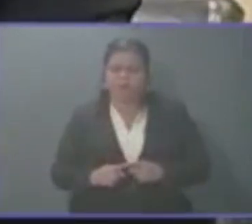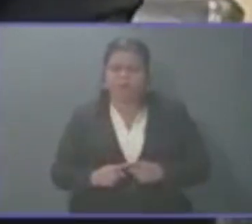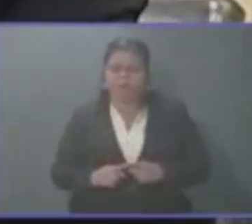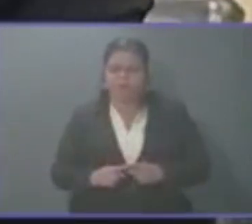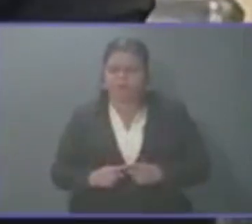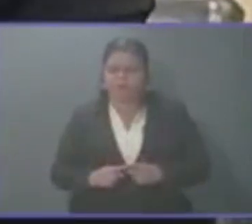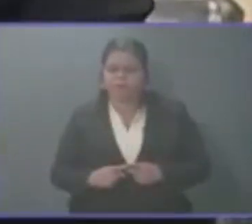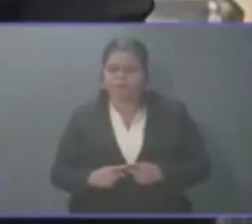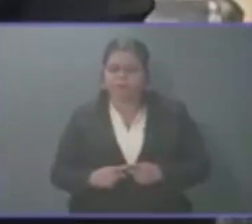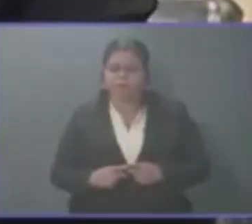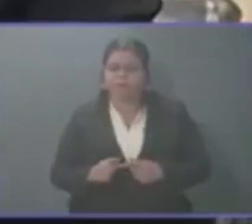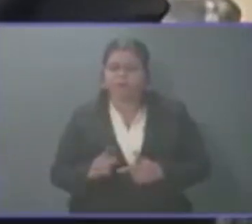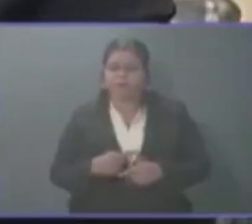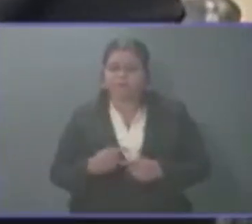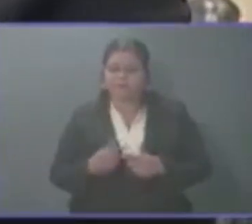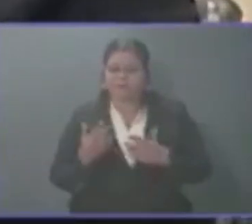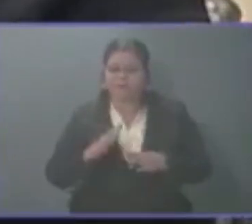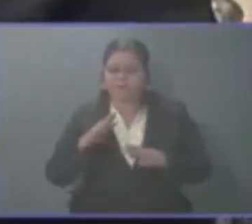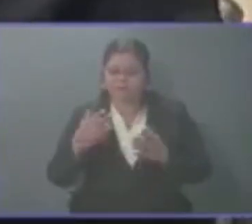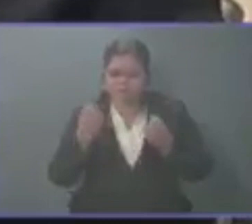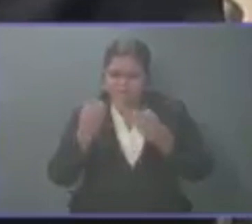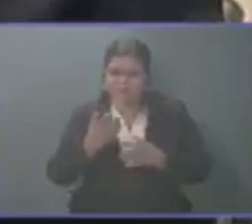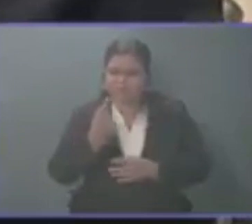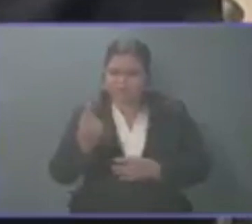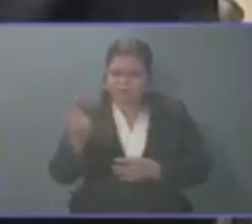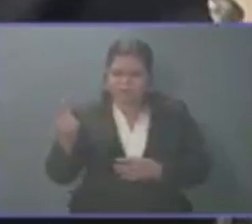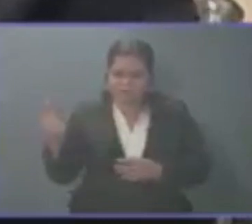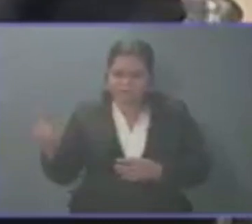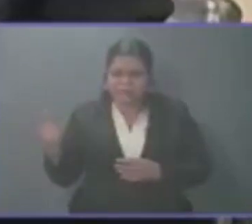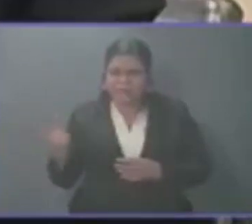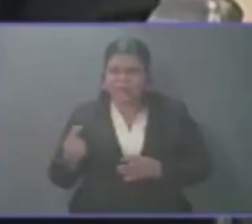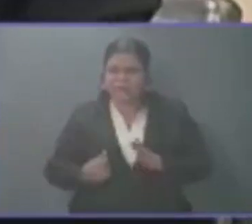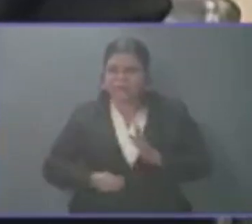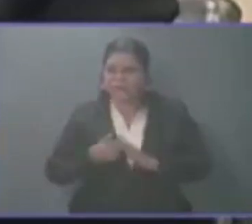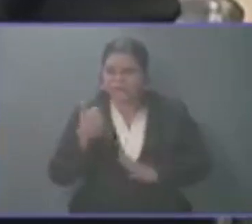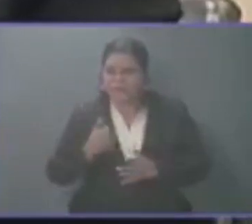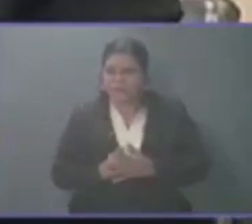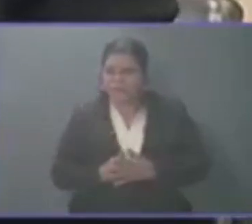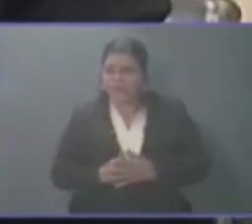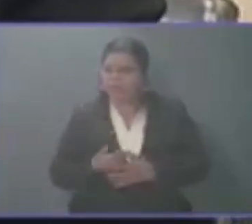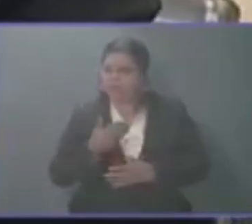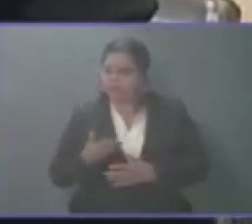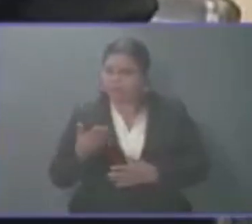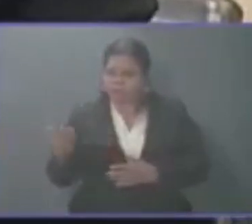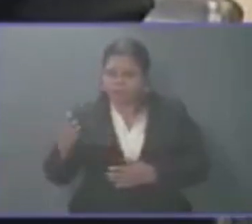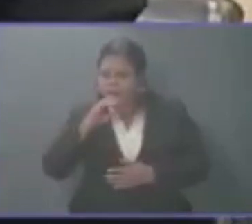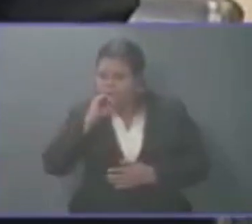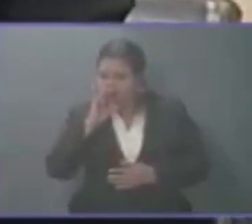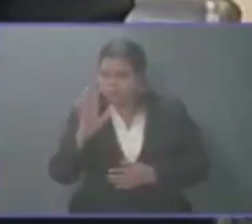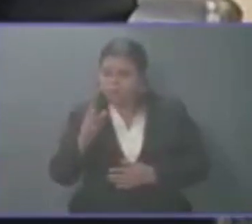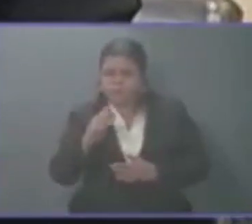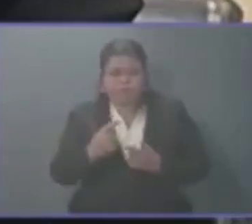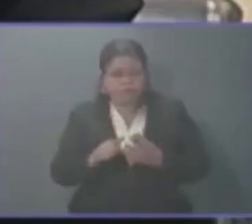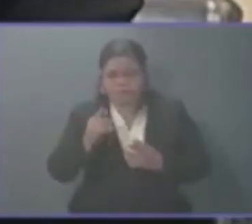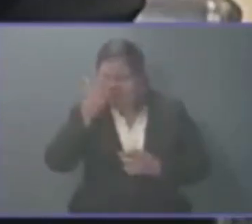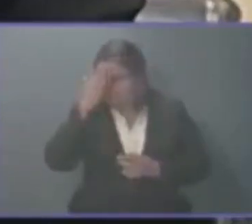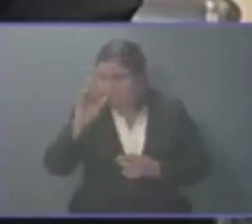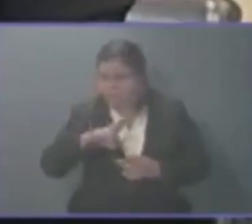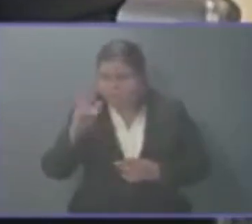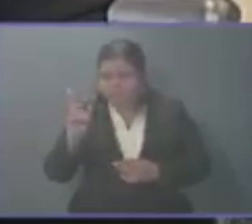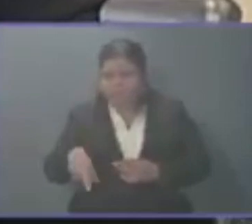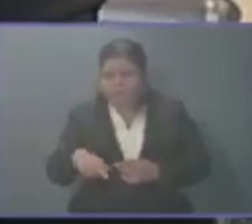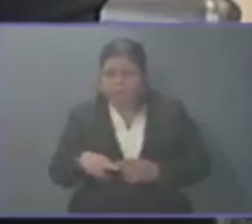atrevida. Y aquí hay mucha gente que está expresando cosas sin saber nada de lo que está hablando.